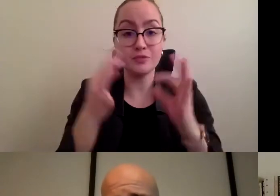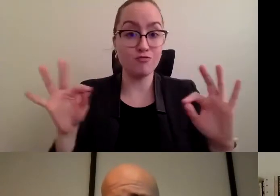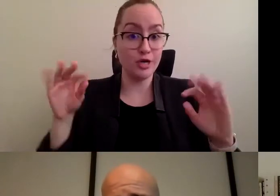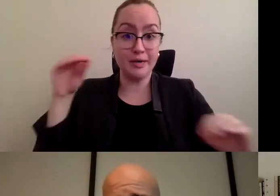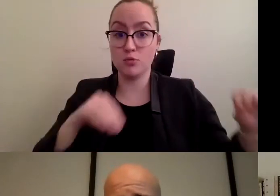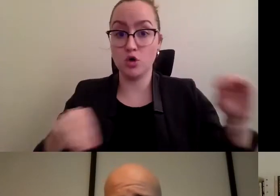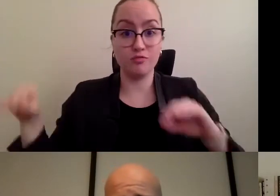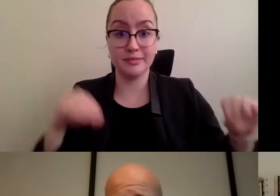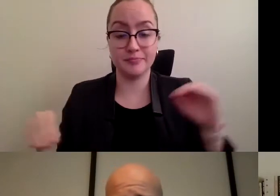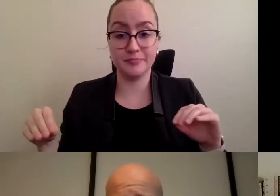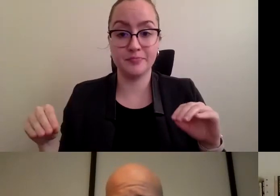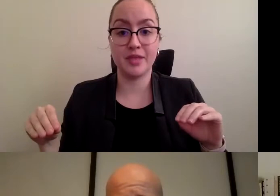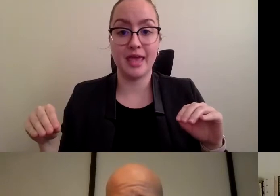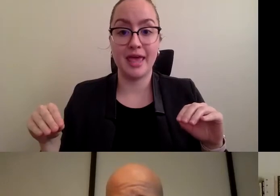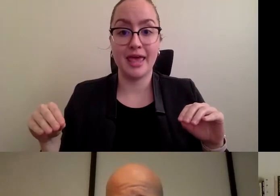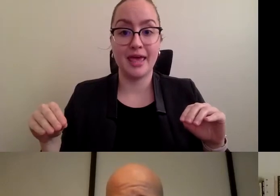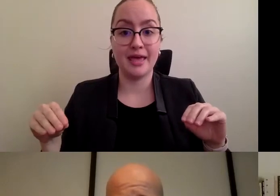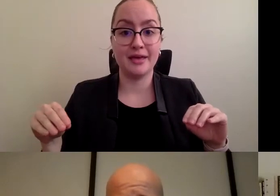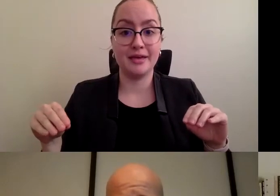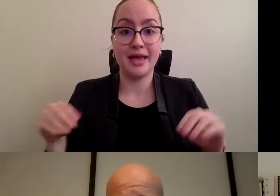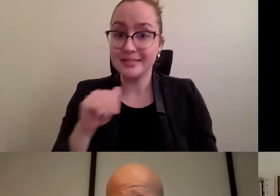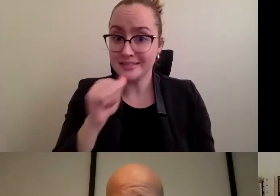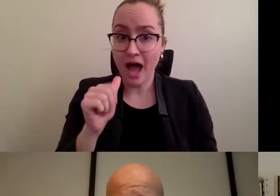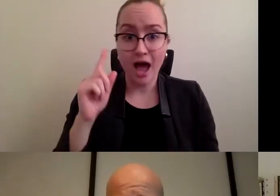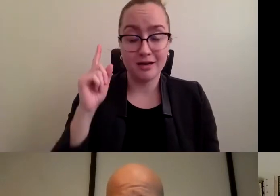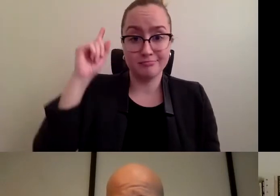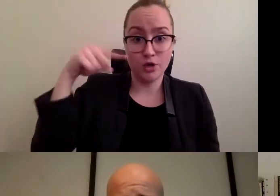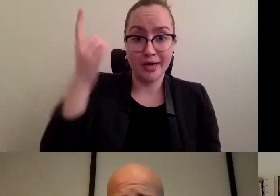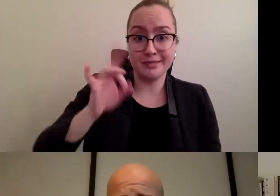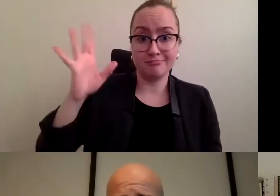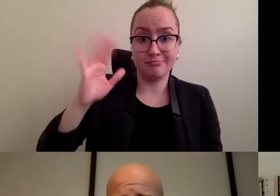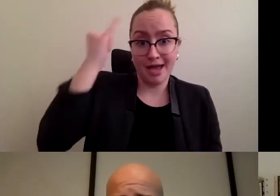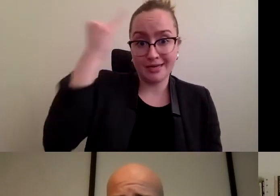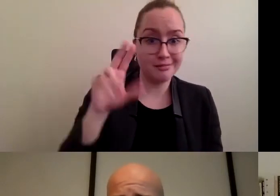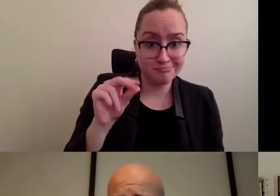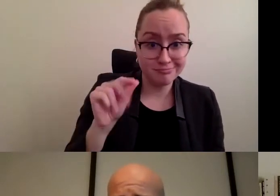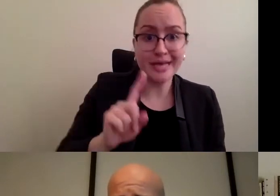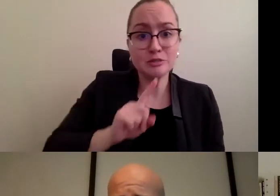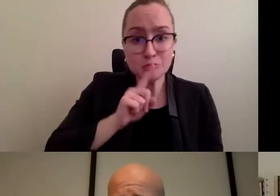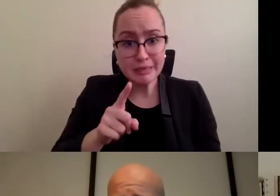movimiento libre, no como algo radical, pero sino como